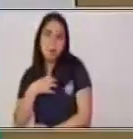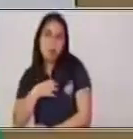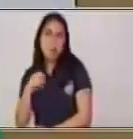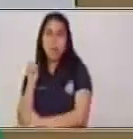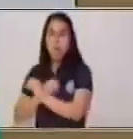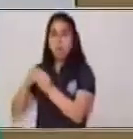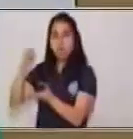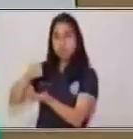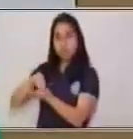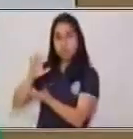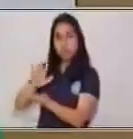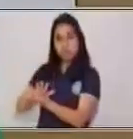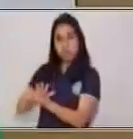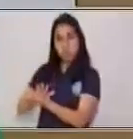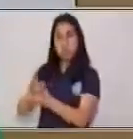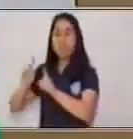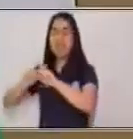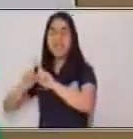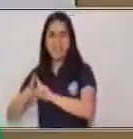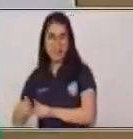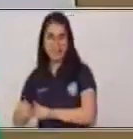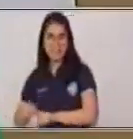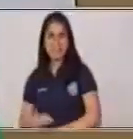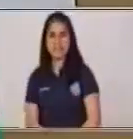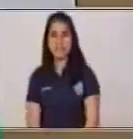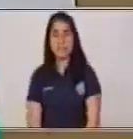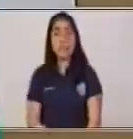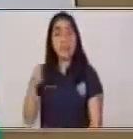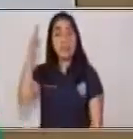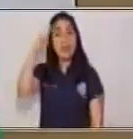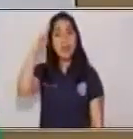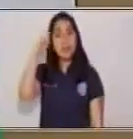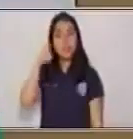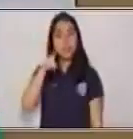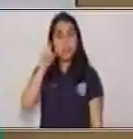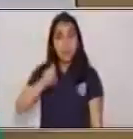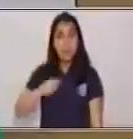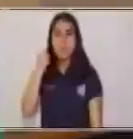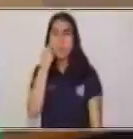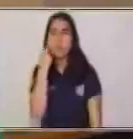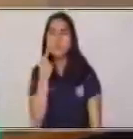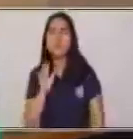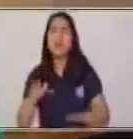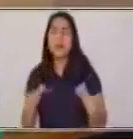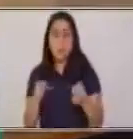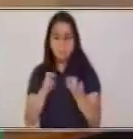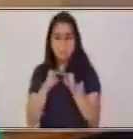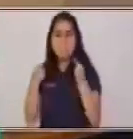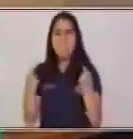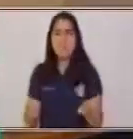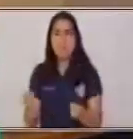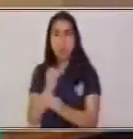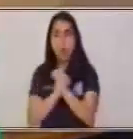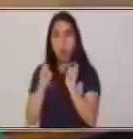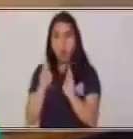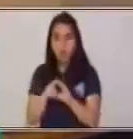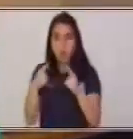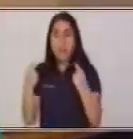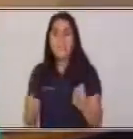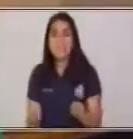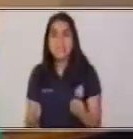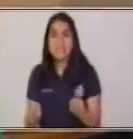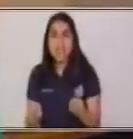interrogante y analogía. Recuerda que debes buscar en un periódico, en una revista, en un